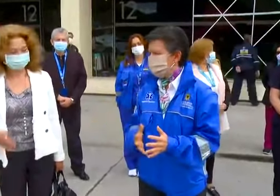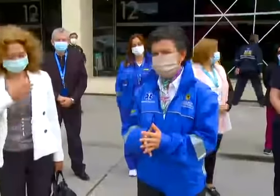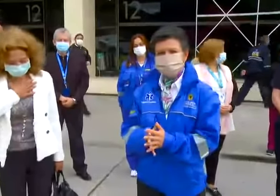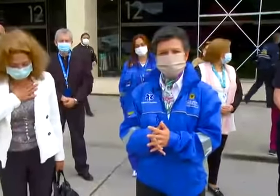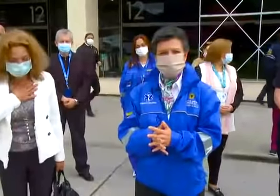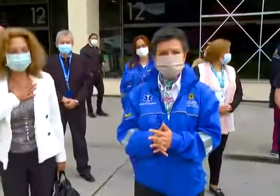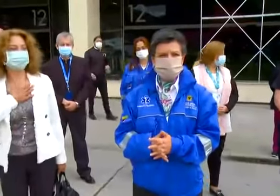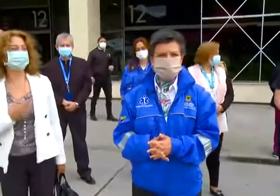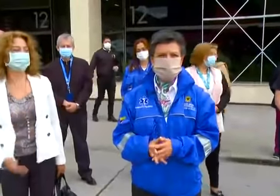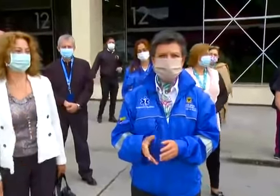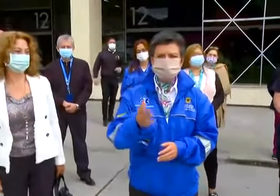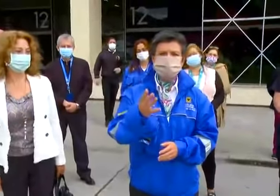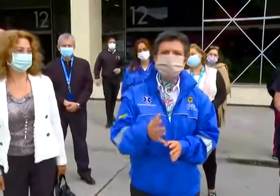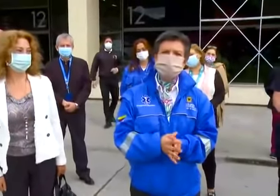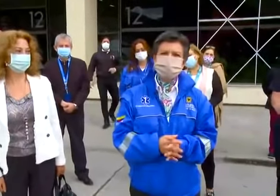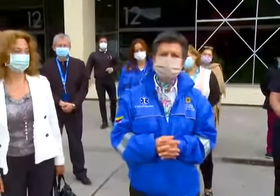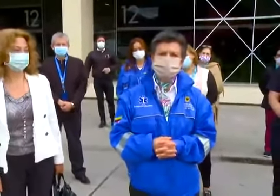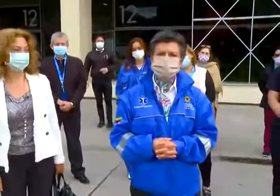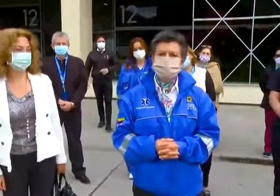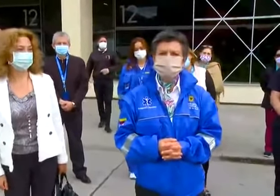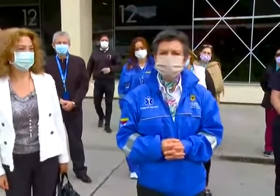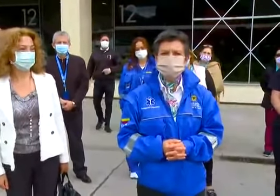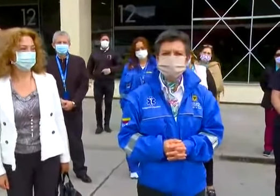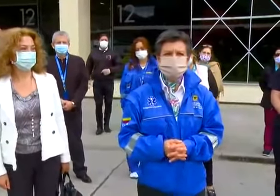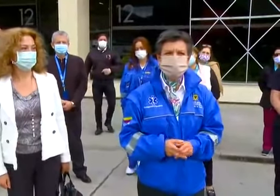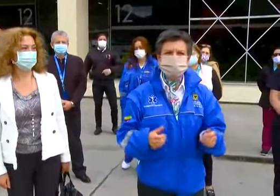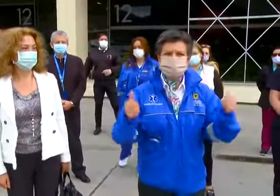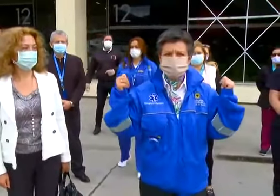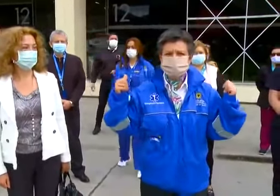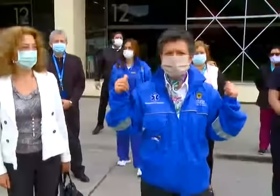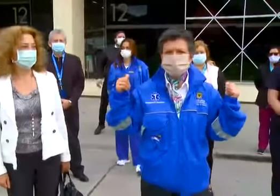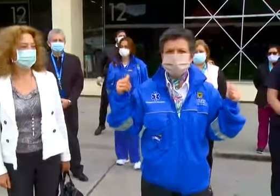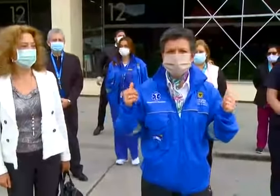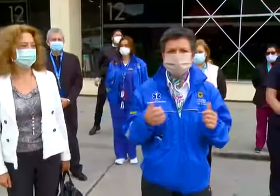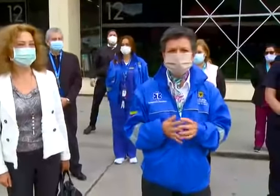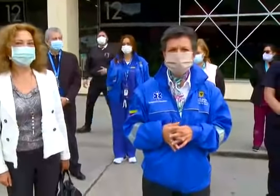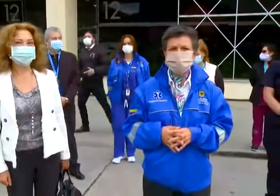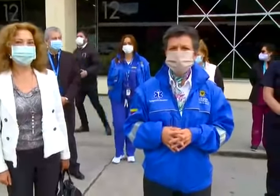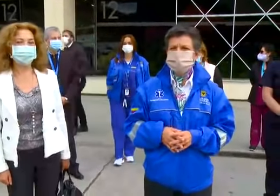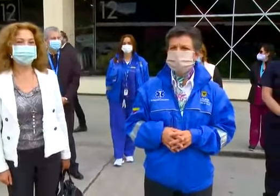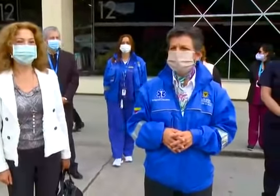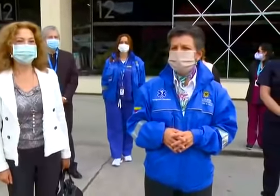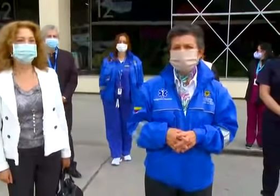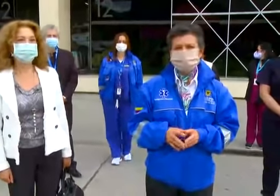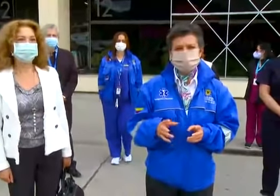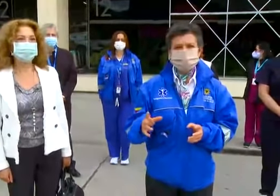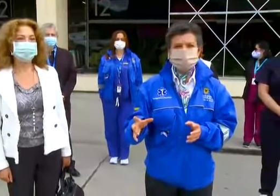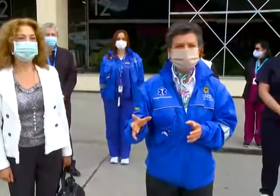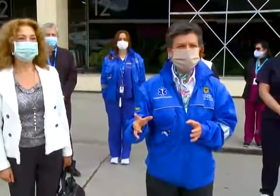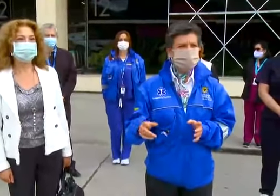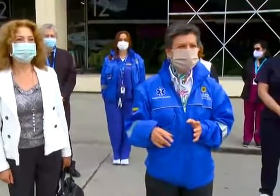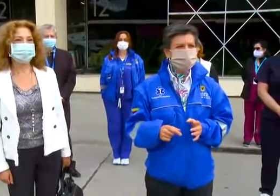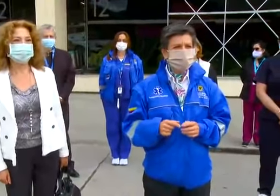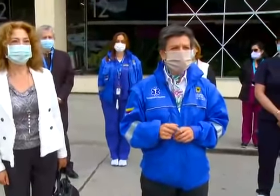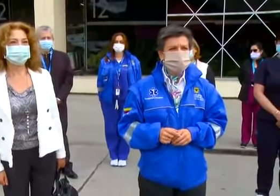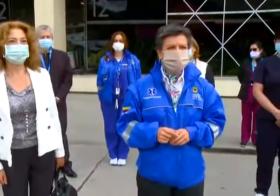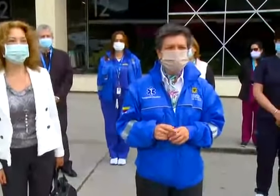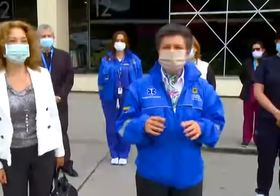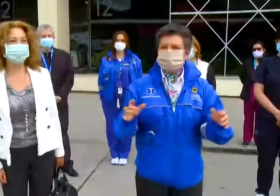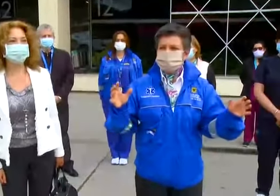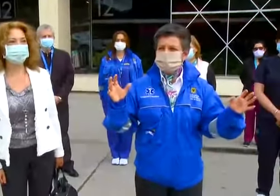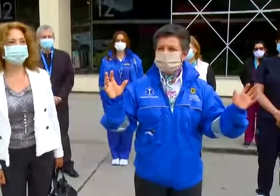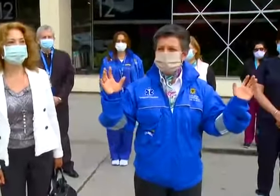muchísimo, estamos profundamente agradecidos. Fue una de las donaciones que anunciamos el día de ayer y hoy ya la tenemos aquí instalada y vamos a empezar.